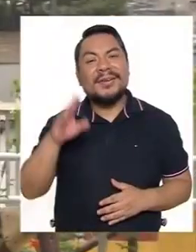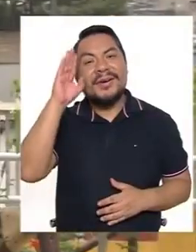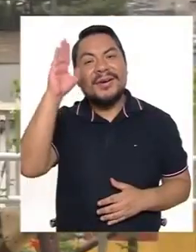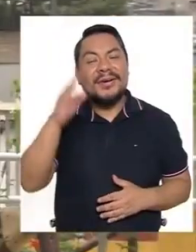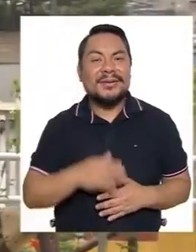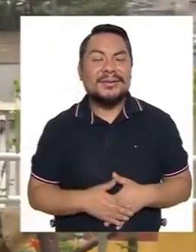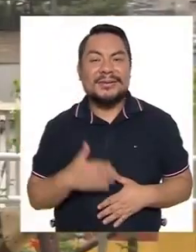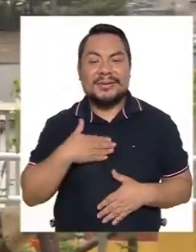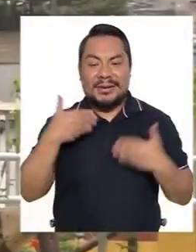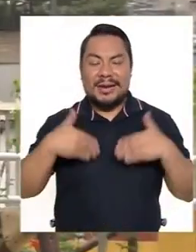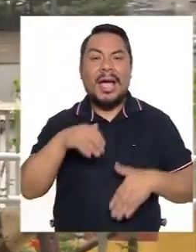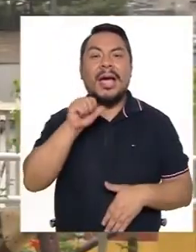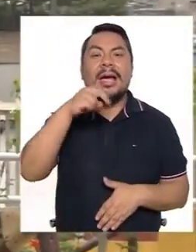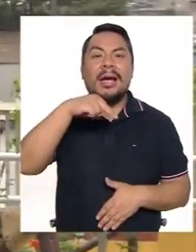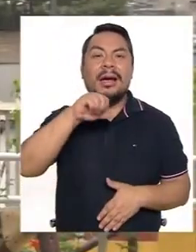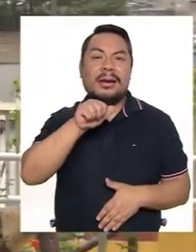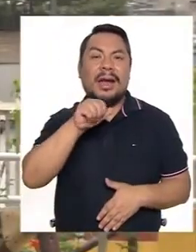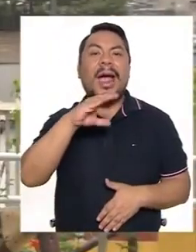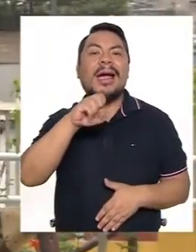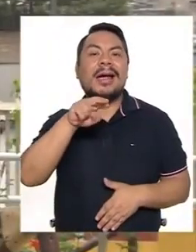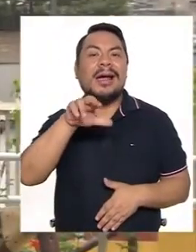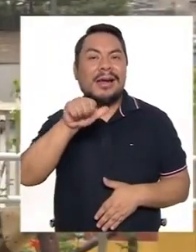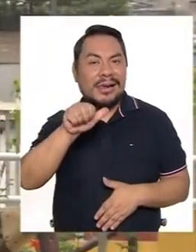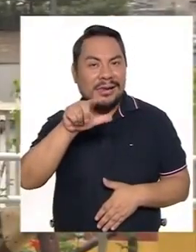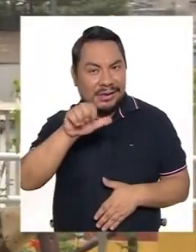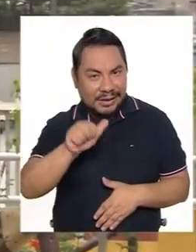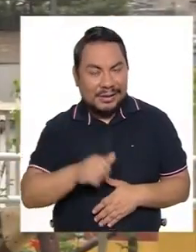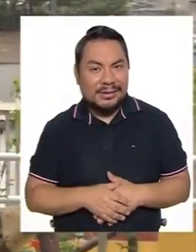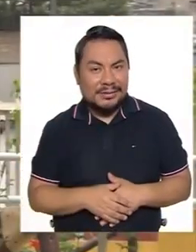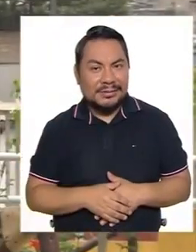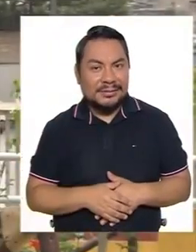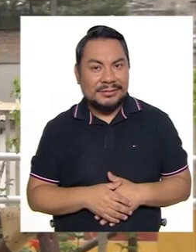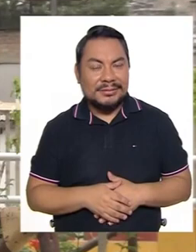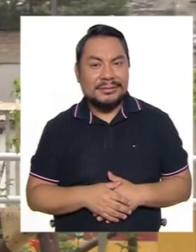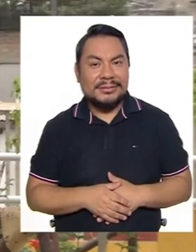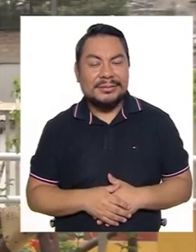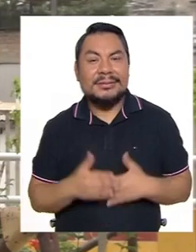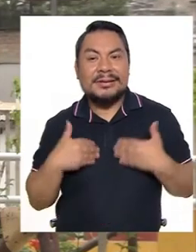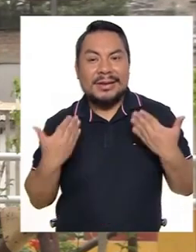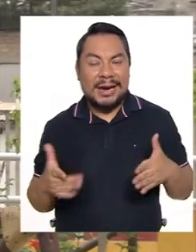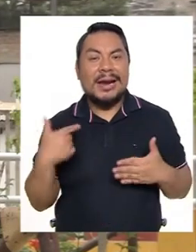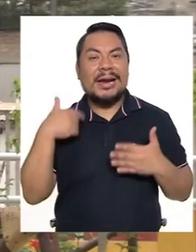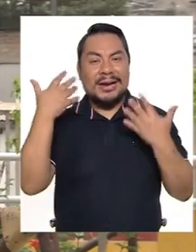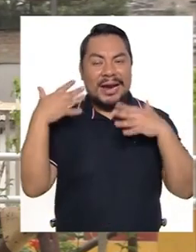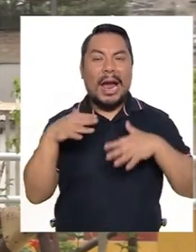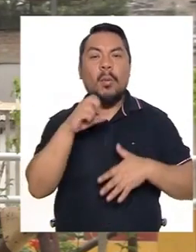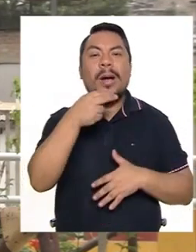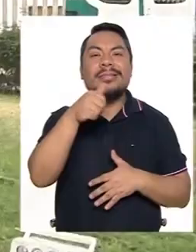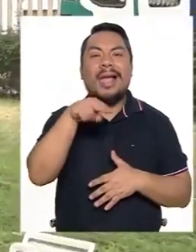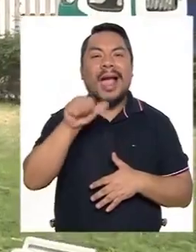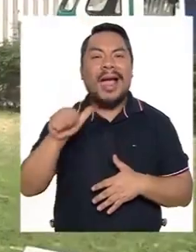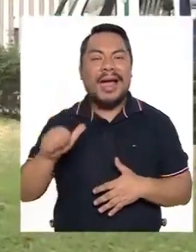Hola, soy Ana Carla, la Shakirita peruana.